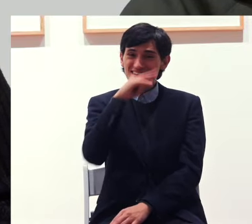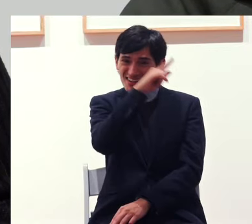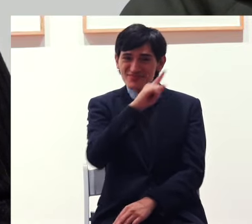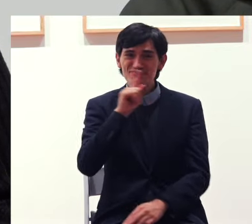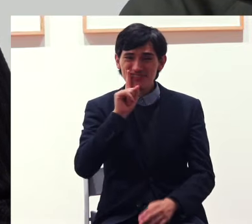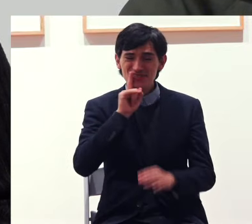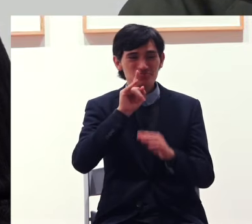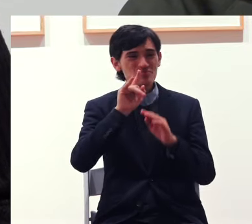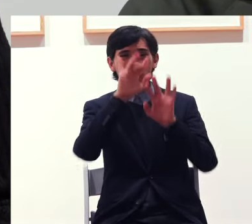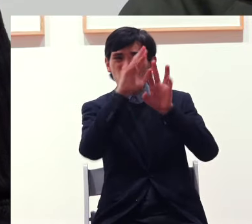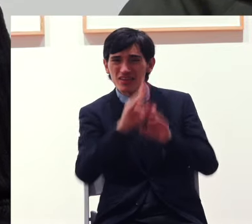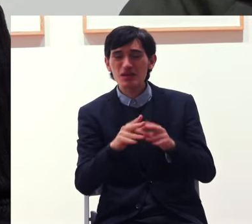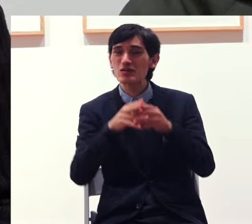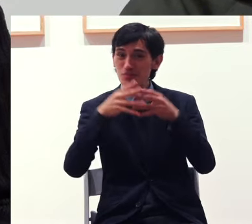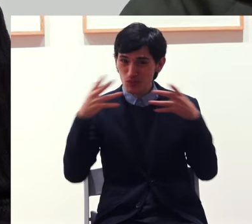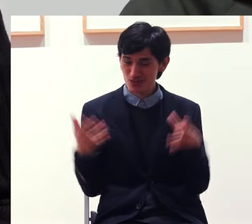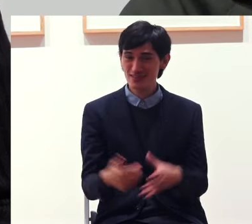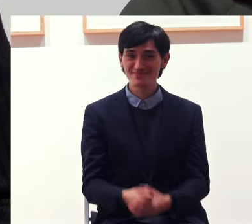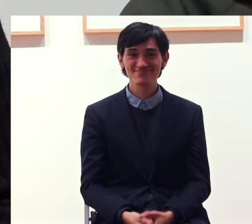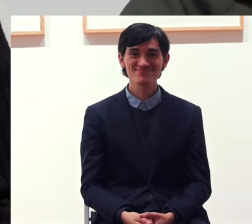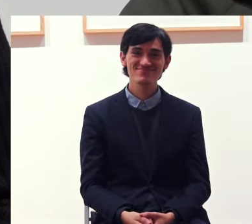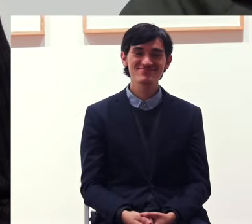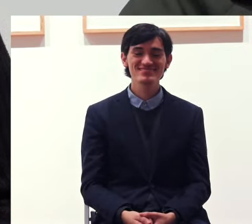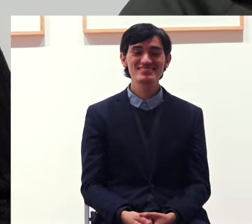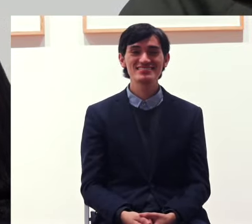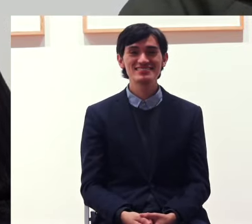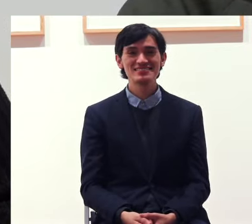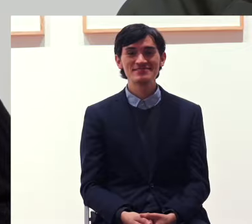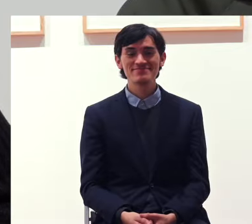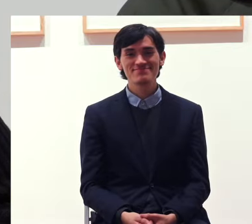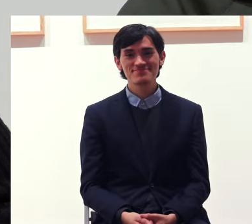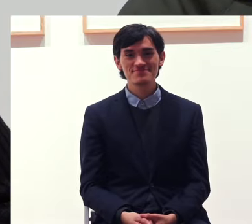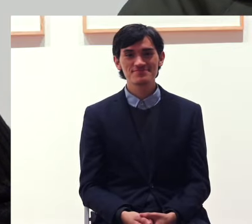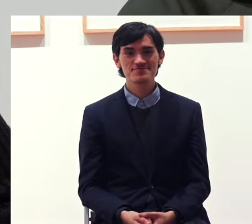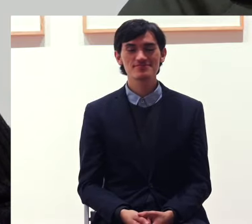intuitiva, no sé, tiene tantas de esas cualidades, o no me equivoco, ¿cierto?